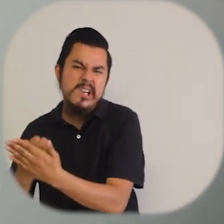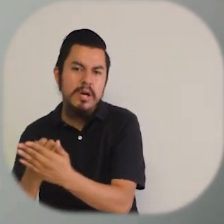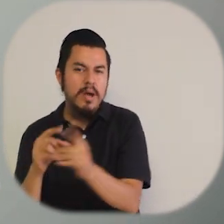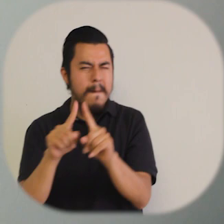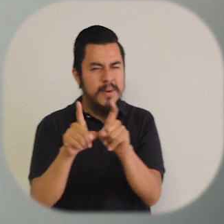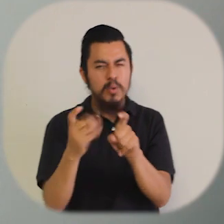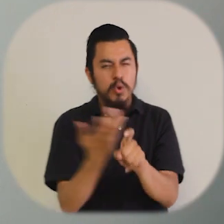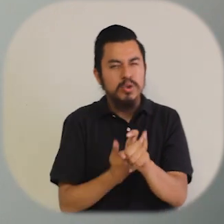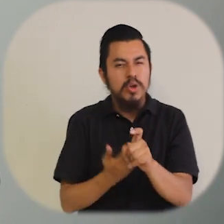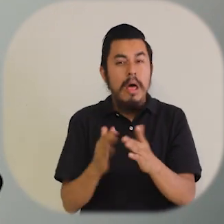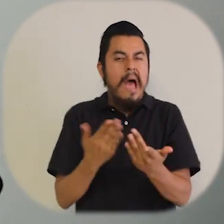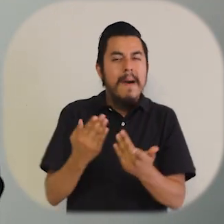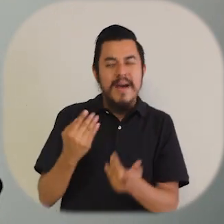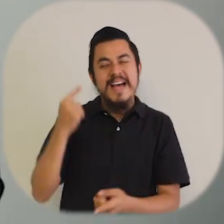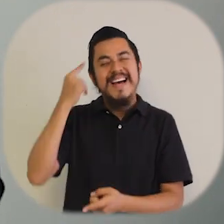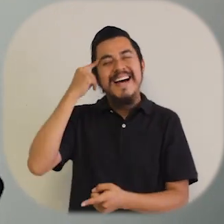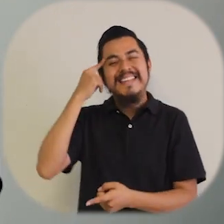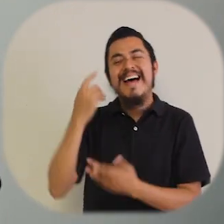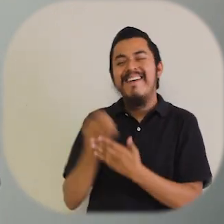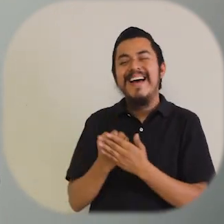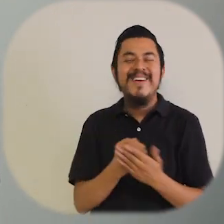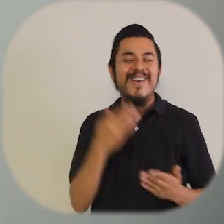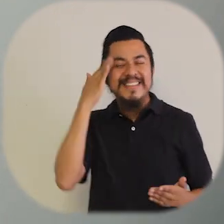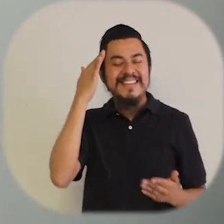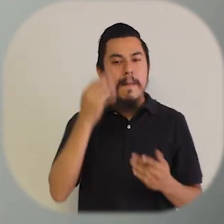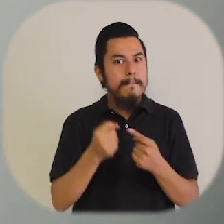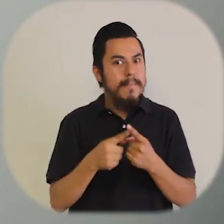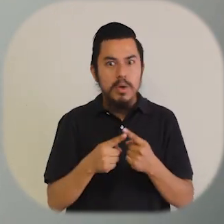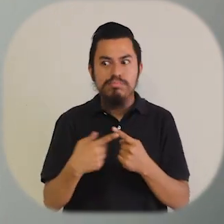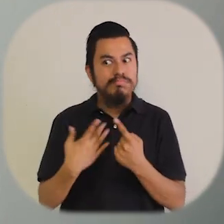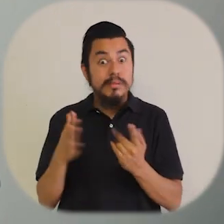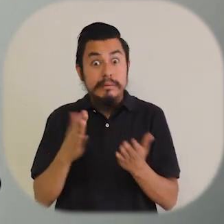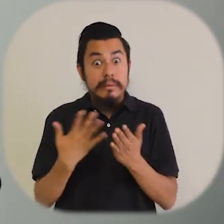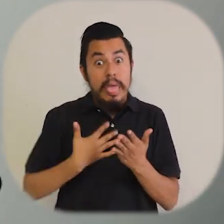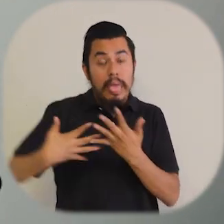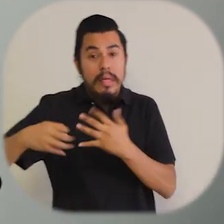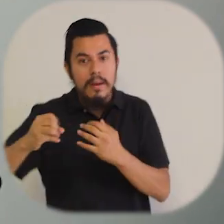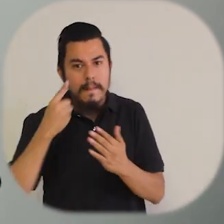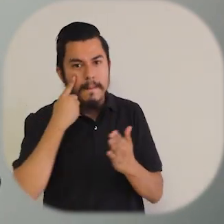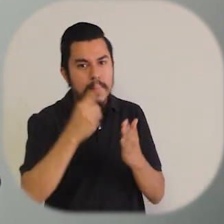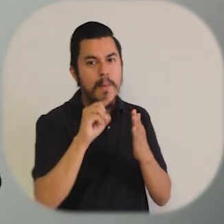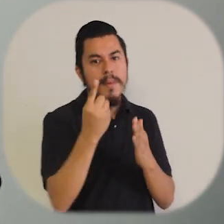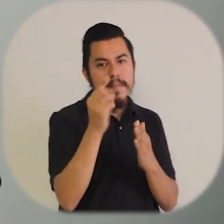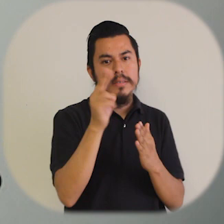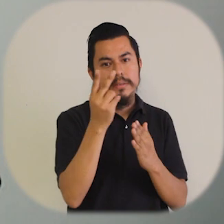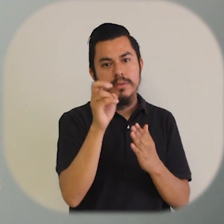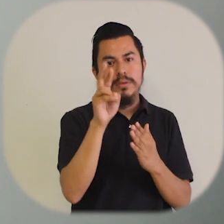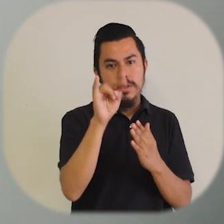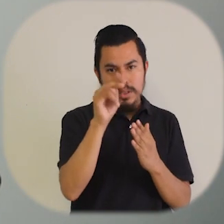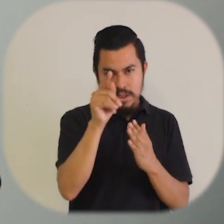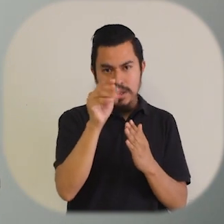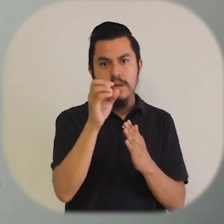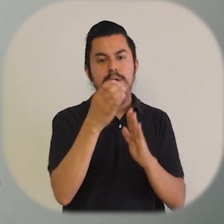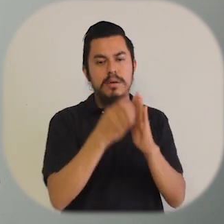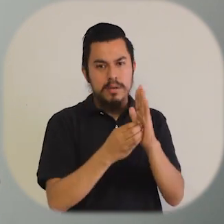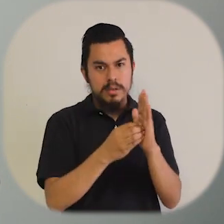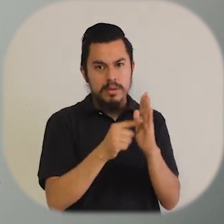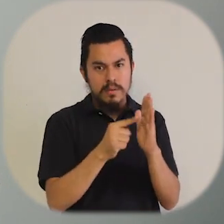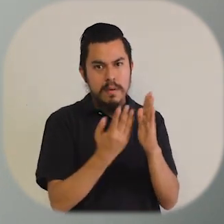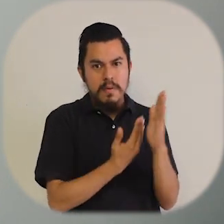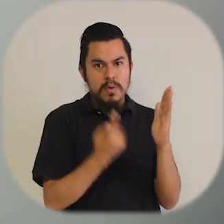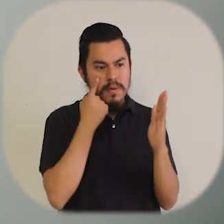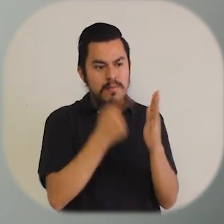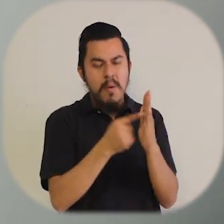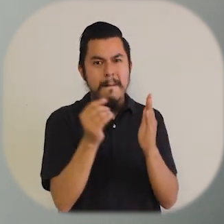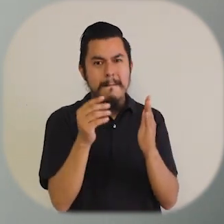evangelio? Si nosotros vemos en 1 y 2 de Corintios, nosotros vemos que la iglesia de Corinto tenía muchos problemas. Y cuando ocurren